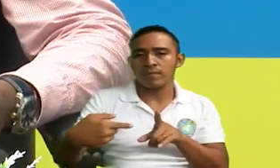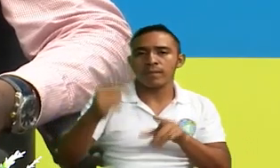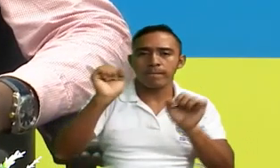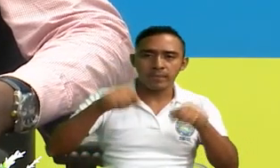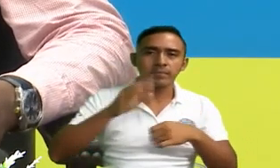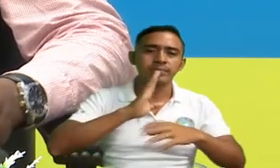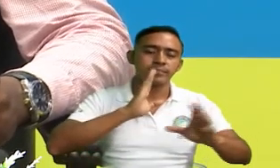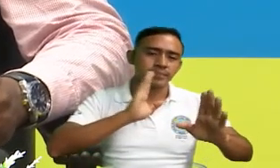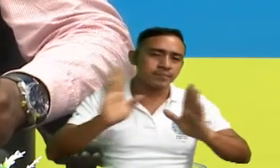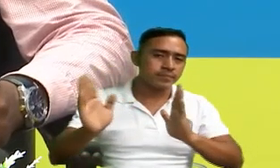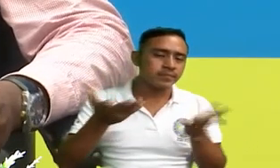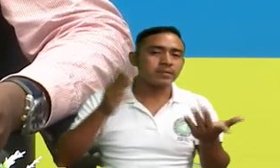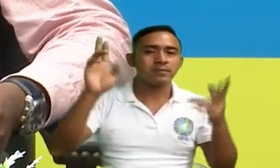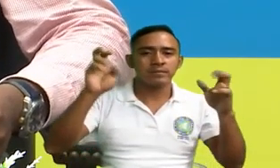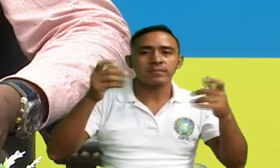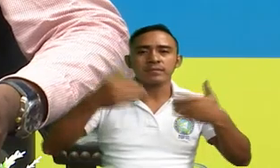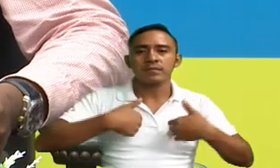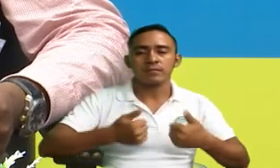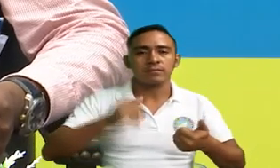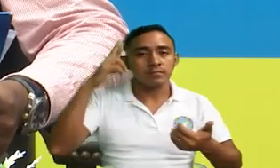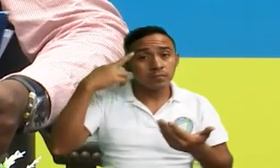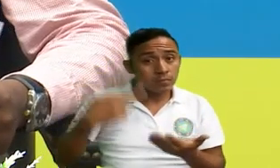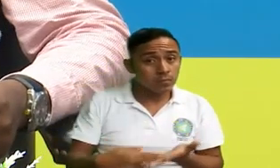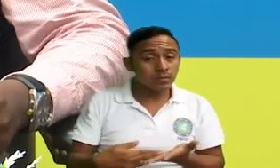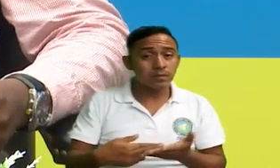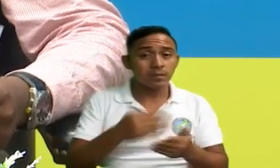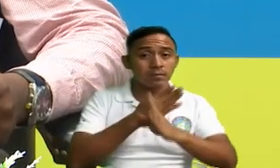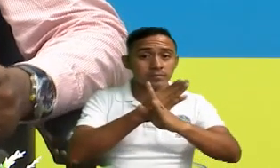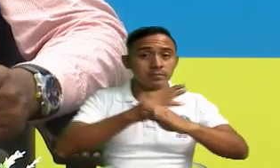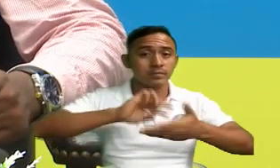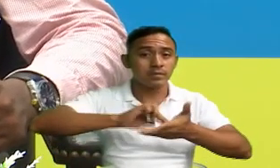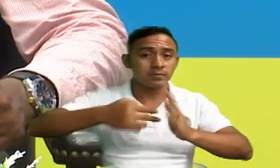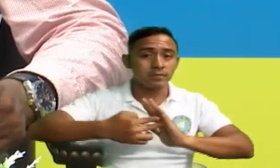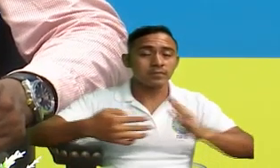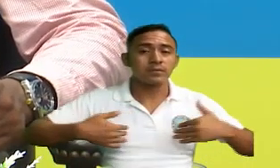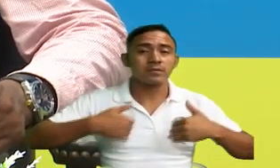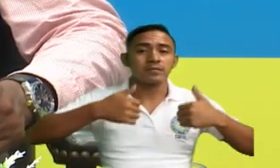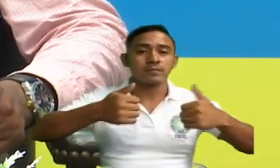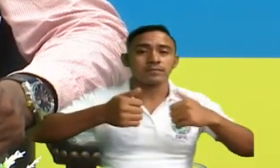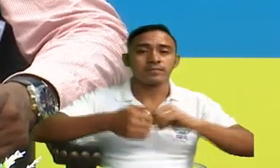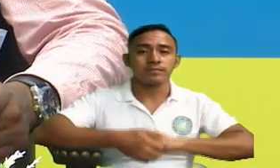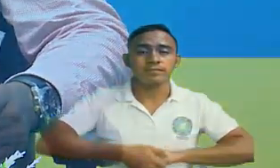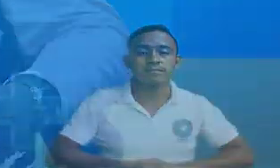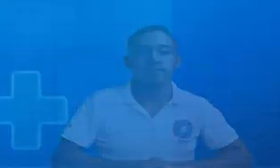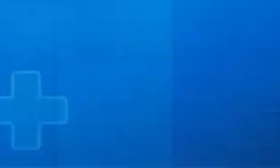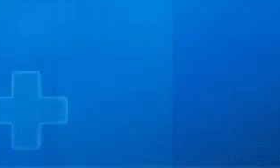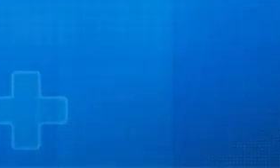conversando sobre temas de salud. Recuerde que prevenir también es salud.